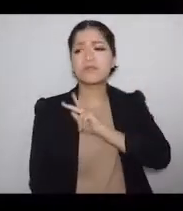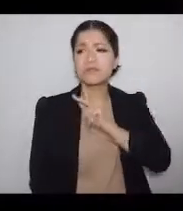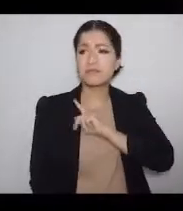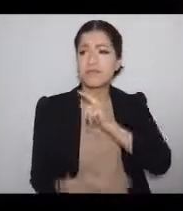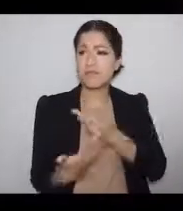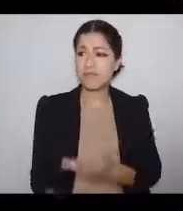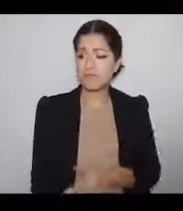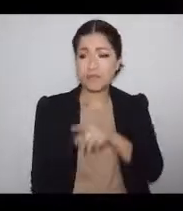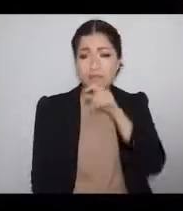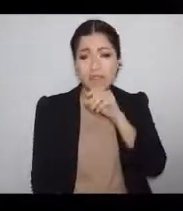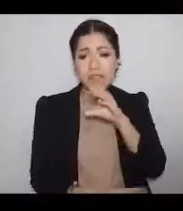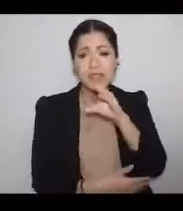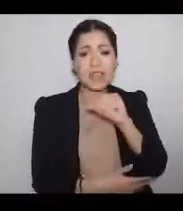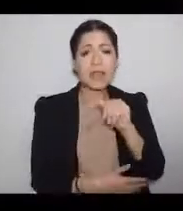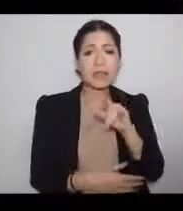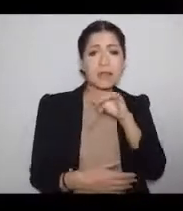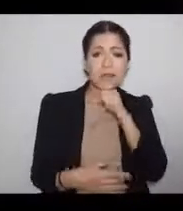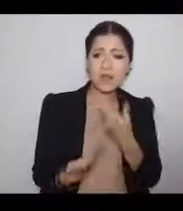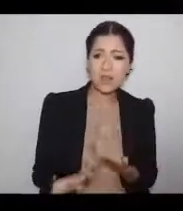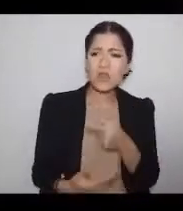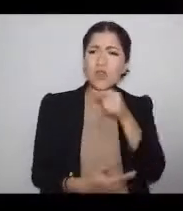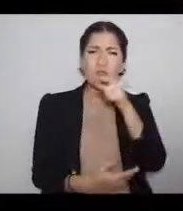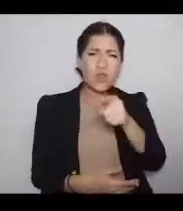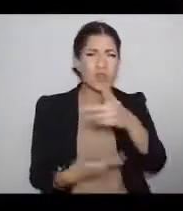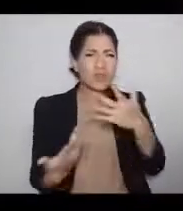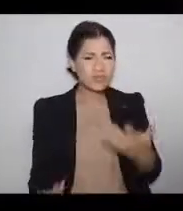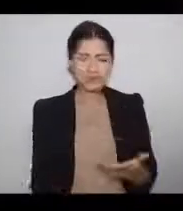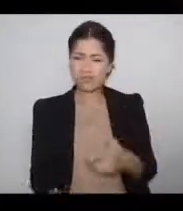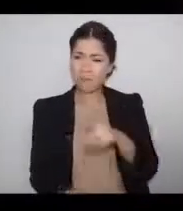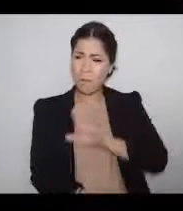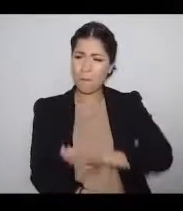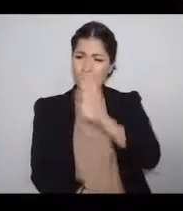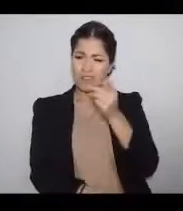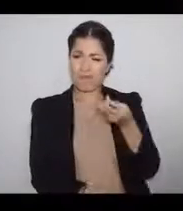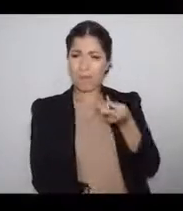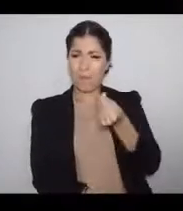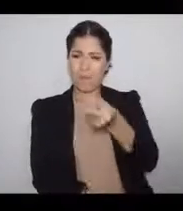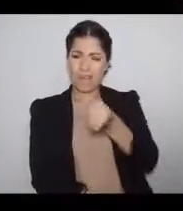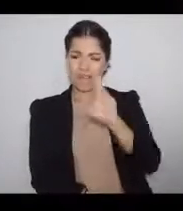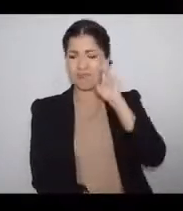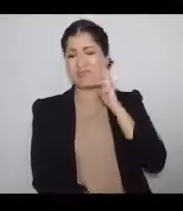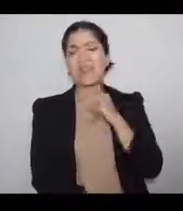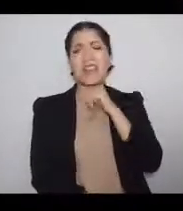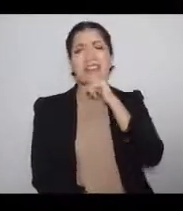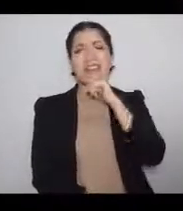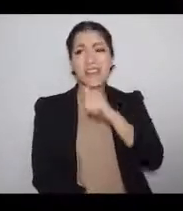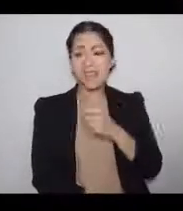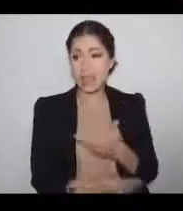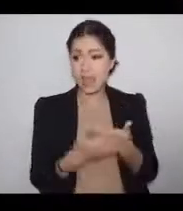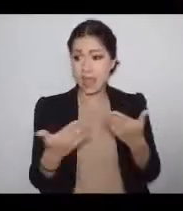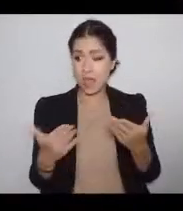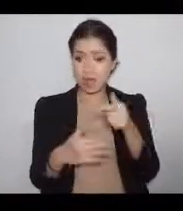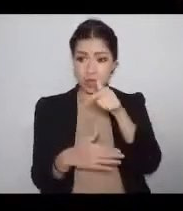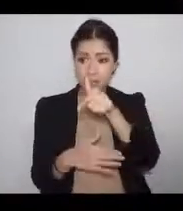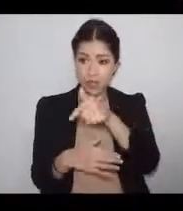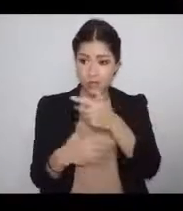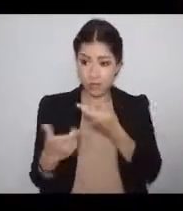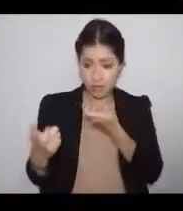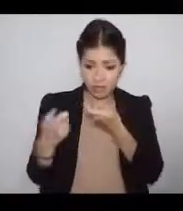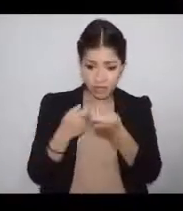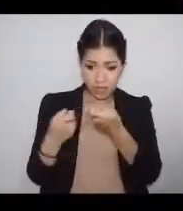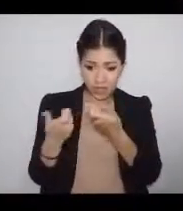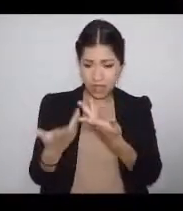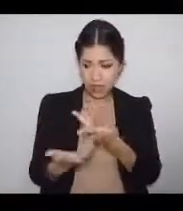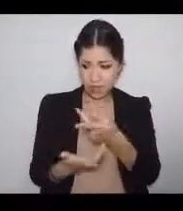tú hables de capricho, pero sin raza. Saturno perjudicó tu nacimiento y te domina la constelación